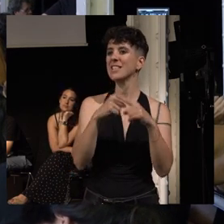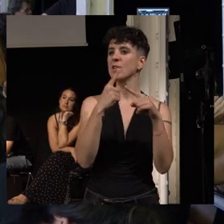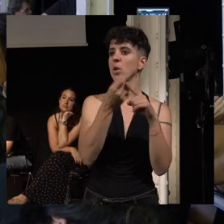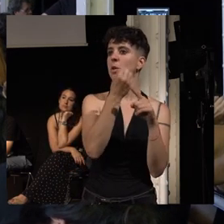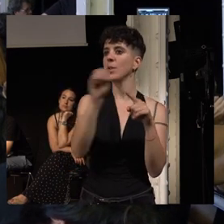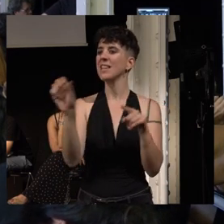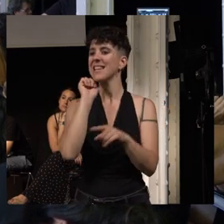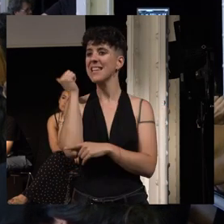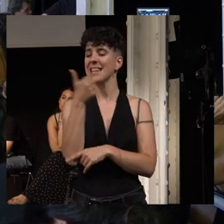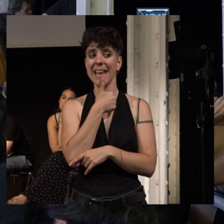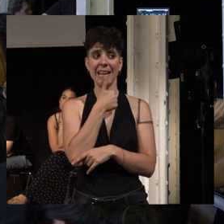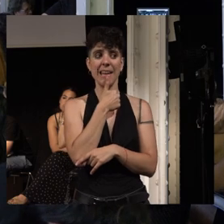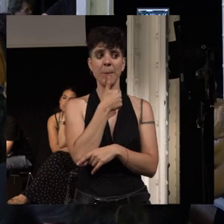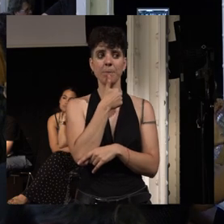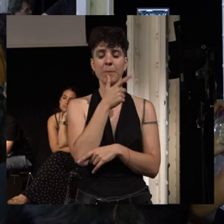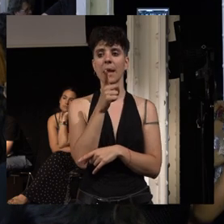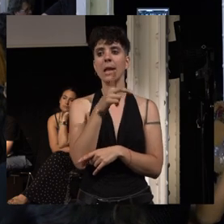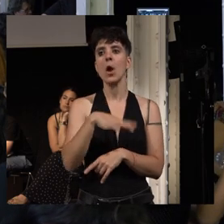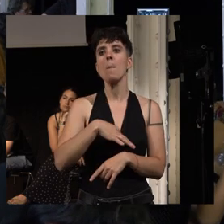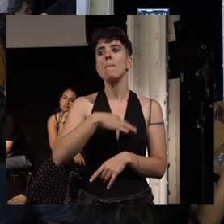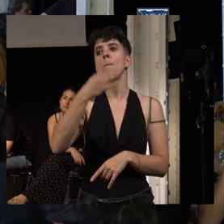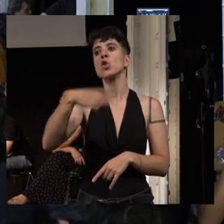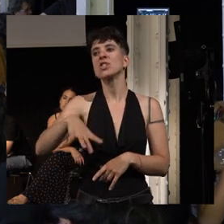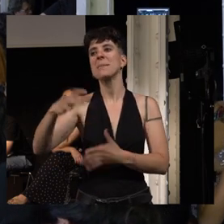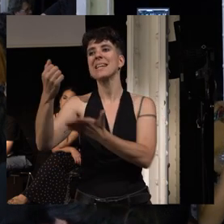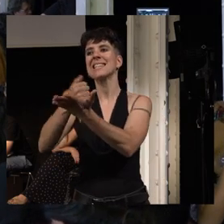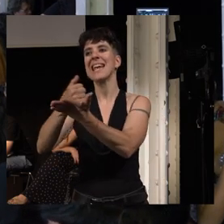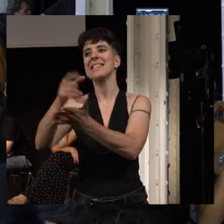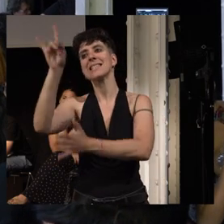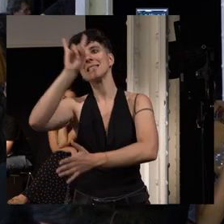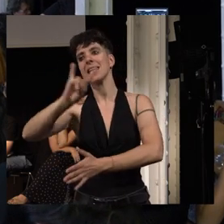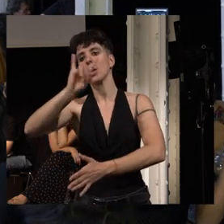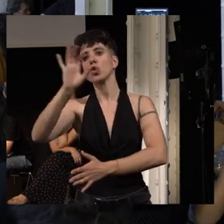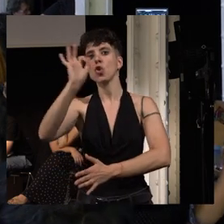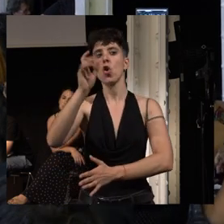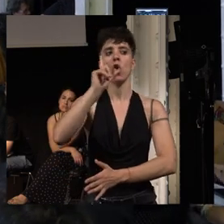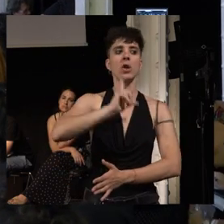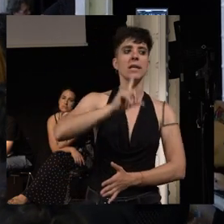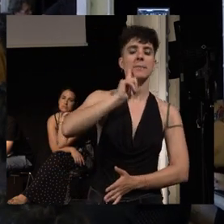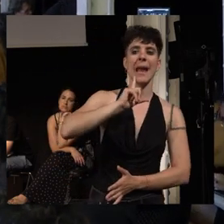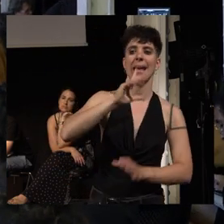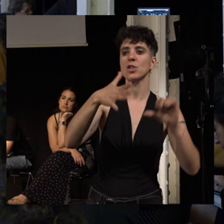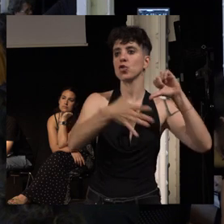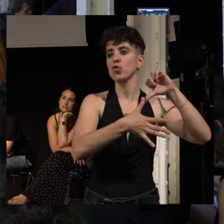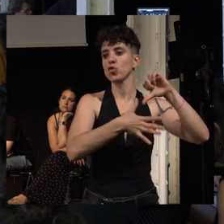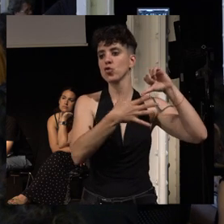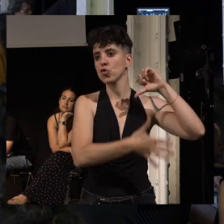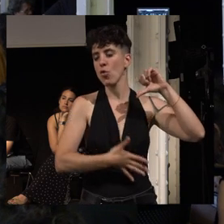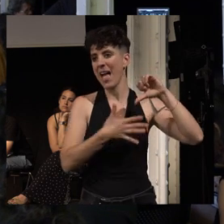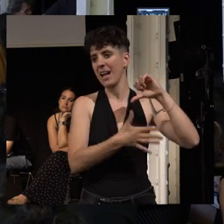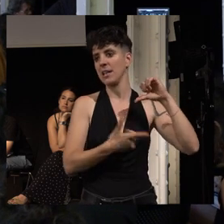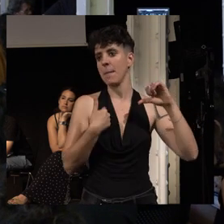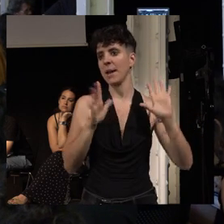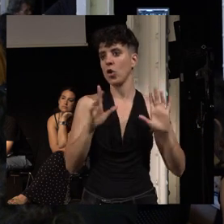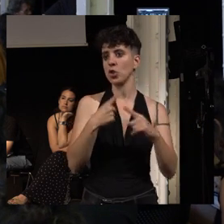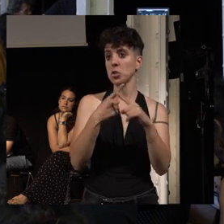y cuáles considera posibles gays, negros o lesbianas, sudacas, pero desobedientes